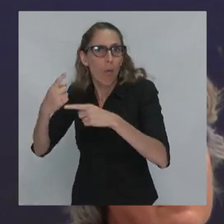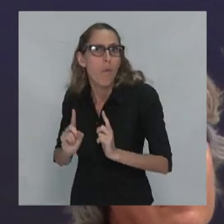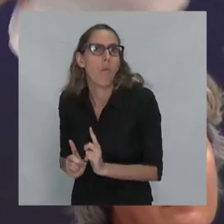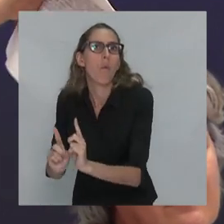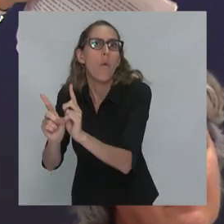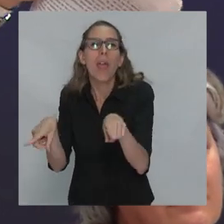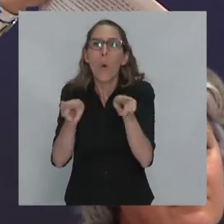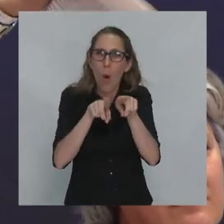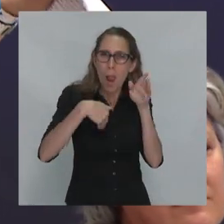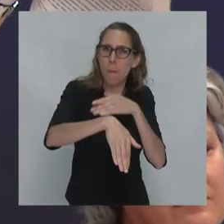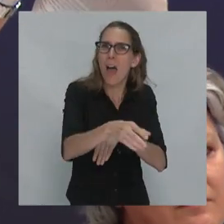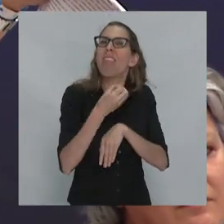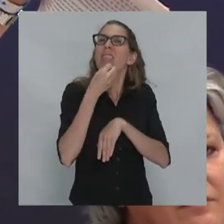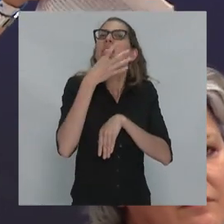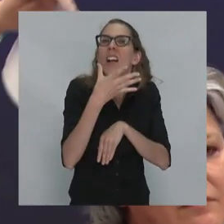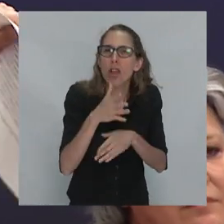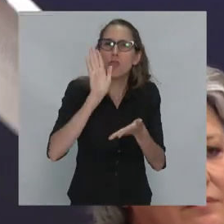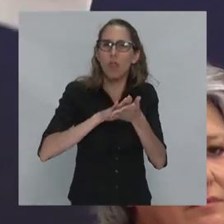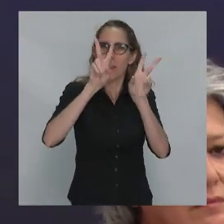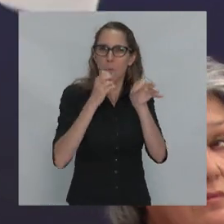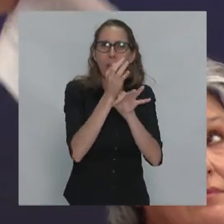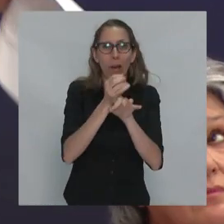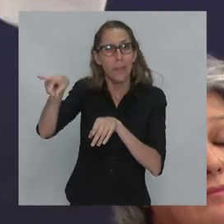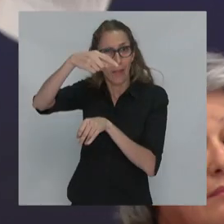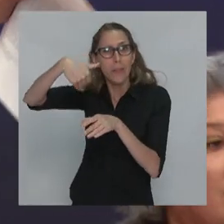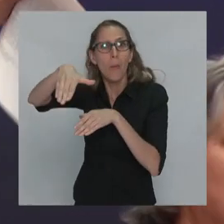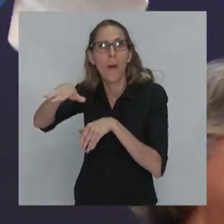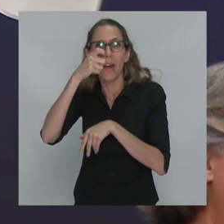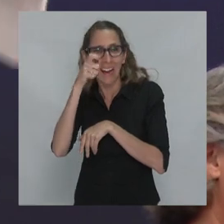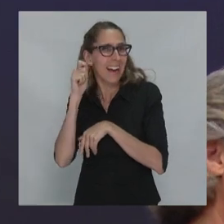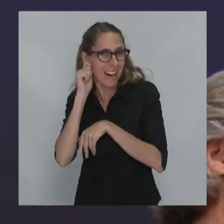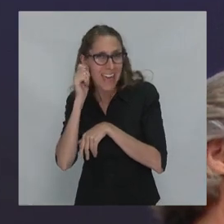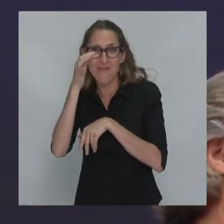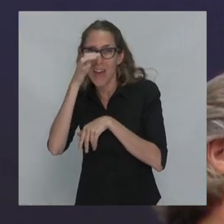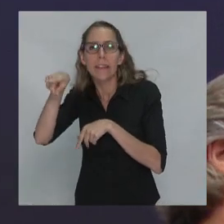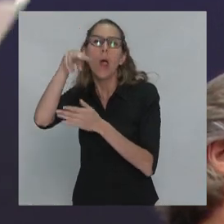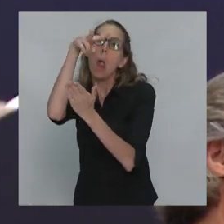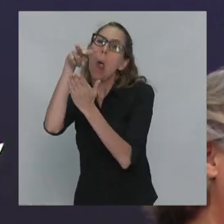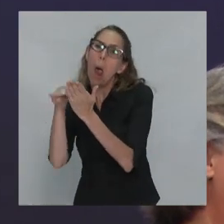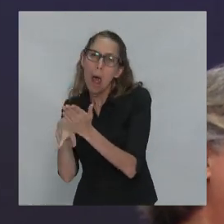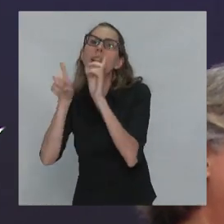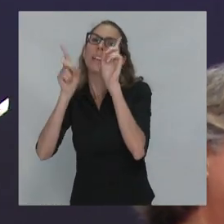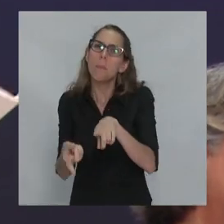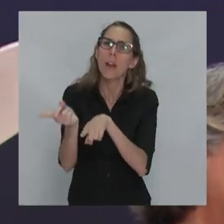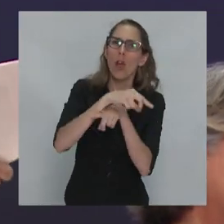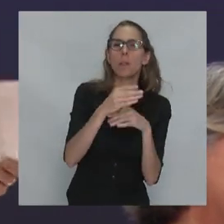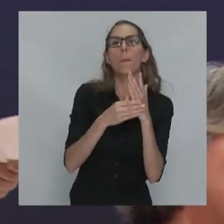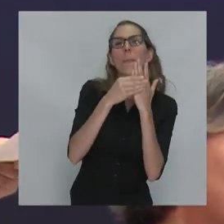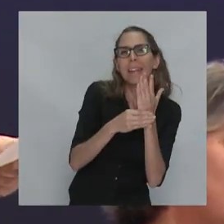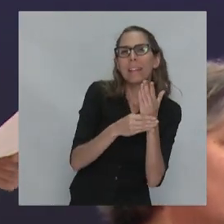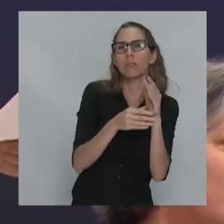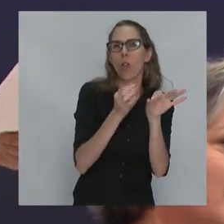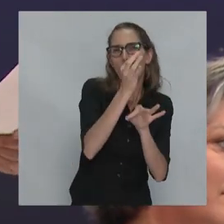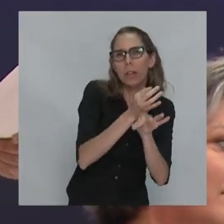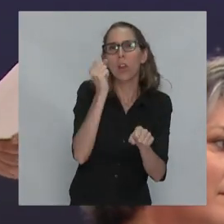declaración sobre educación que se va a leer en el G20 y en la declaración conjunta entre ministros de educación y ministros de